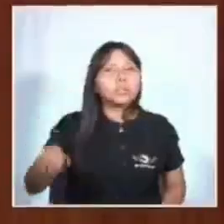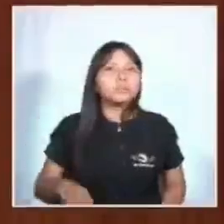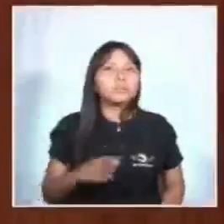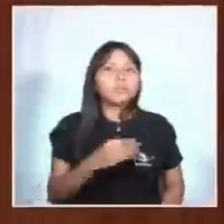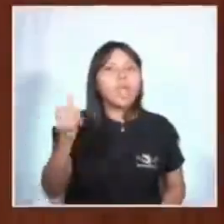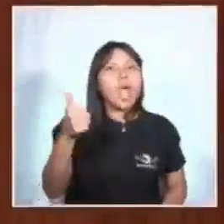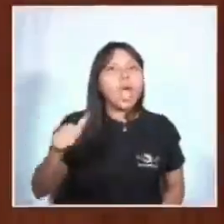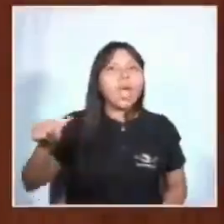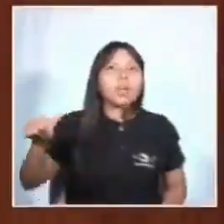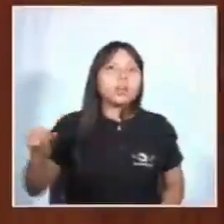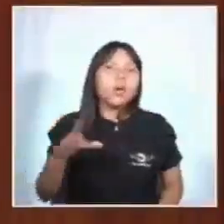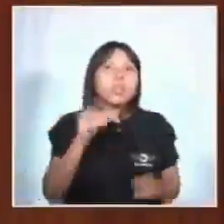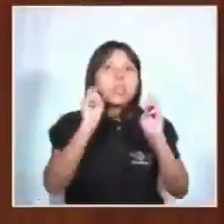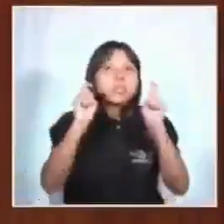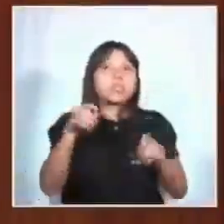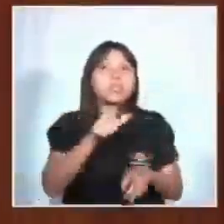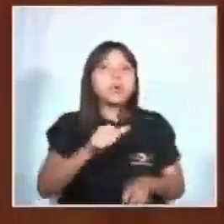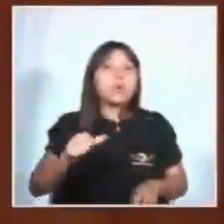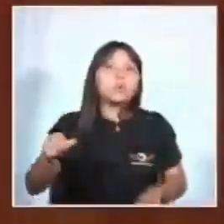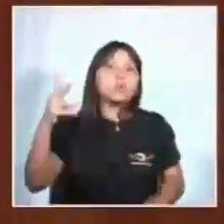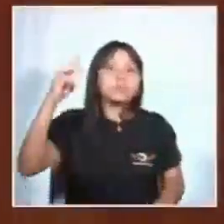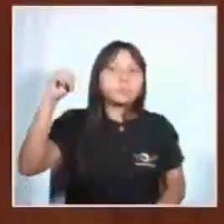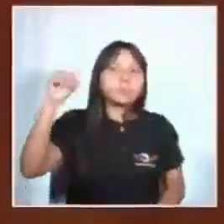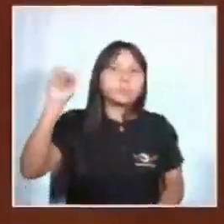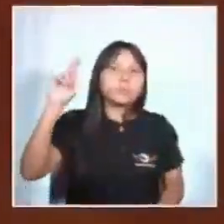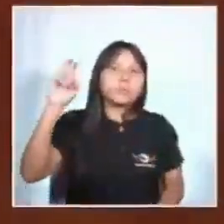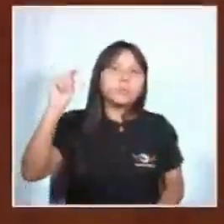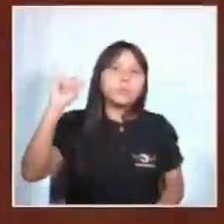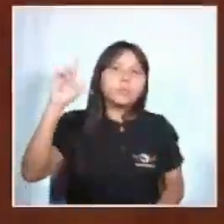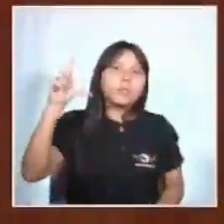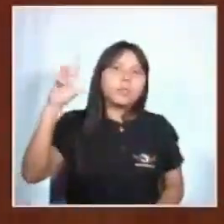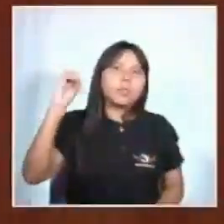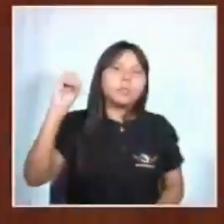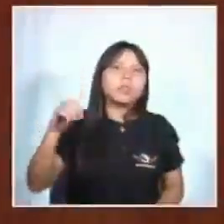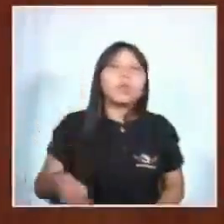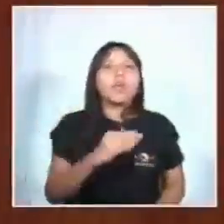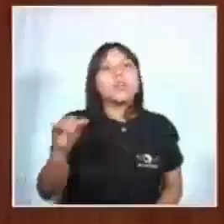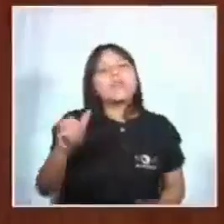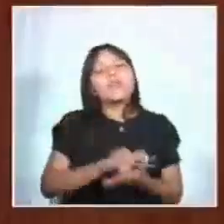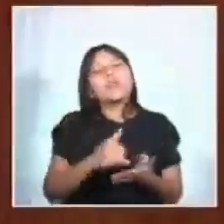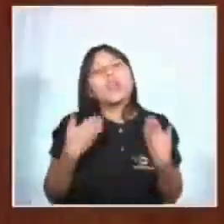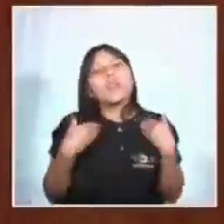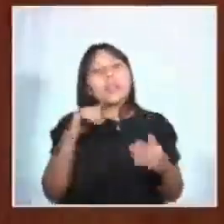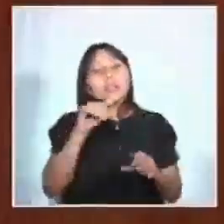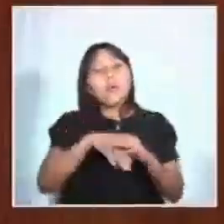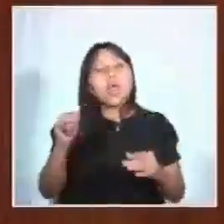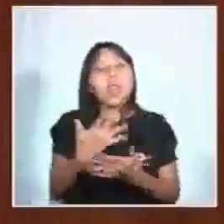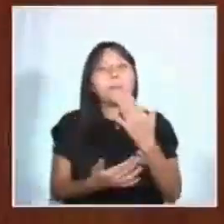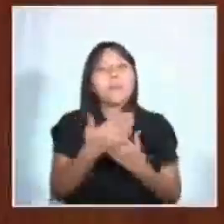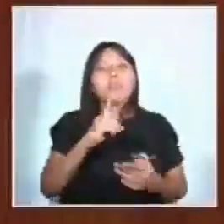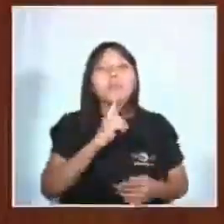desarma y necesito un martillo y no encuentro el martillo y lo que tengo en la mano es el celular, por